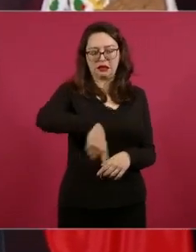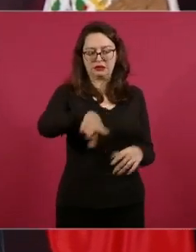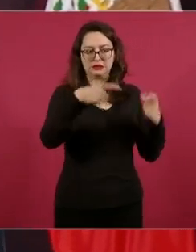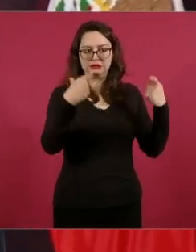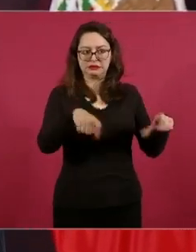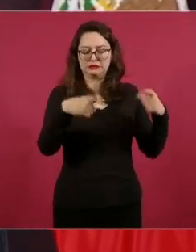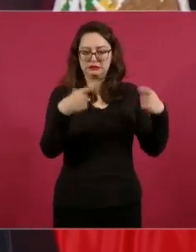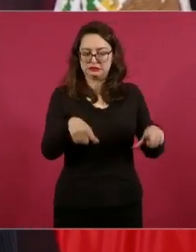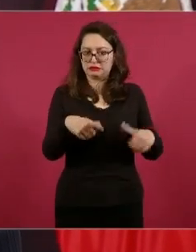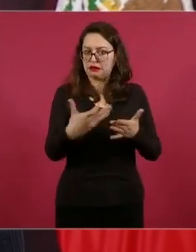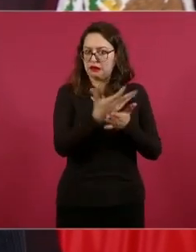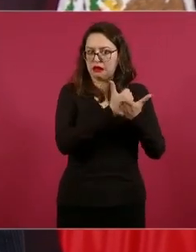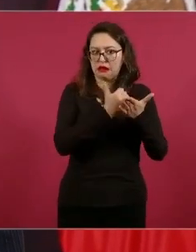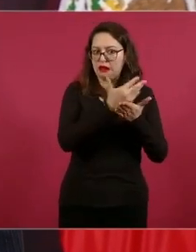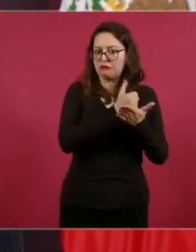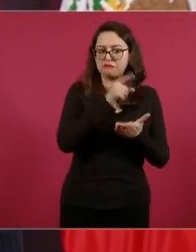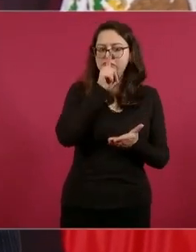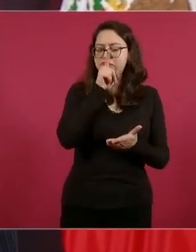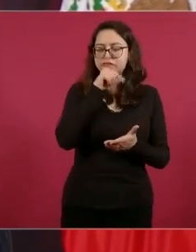era una